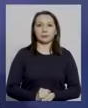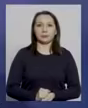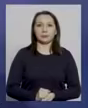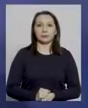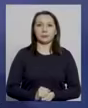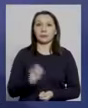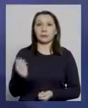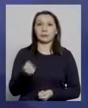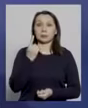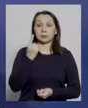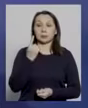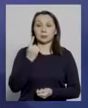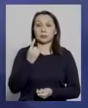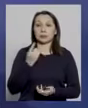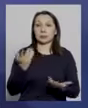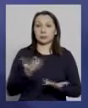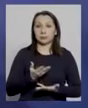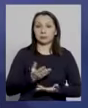En primer lugar,